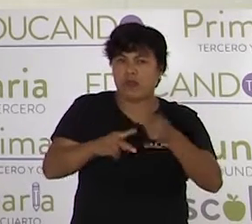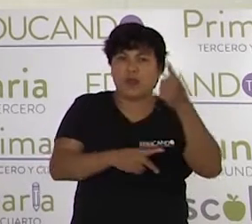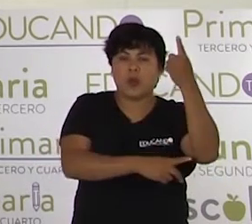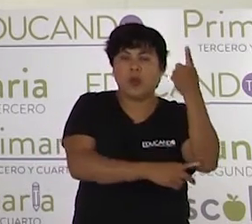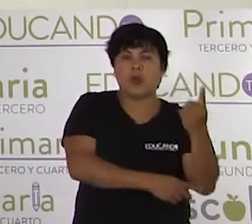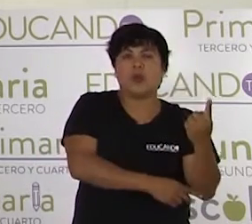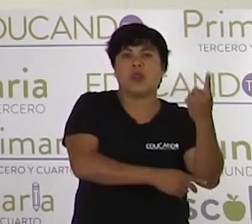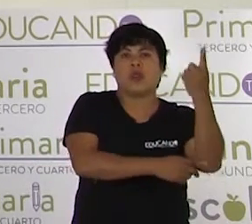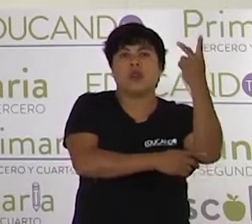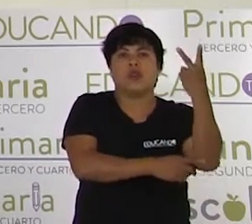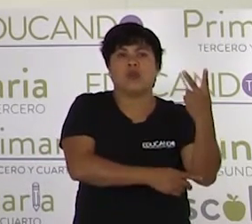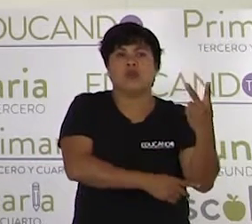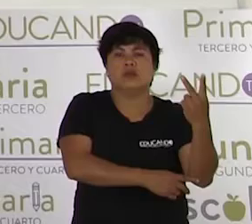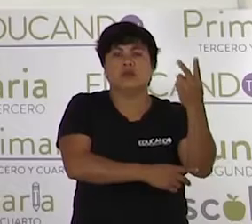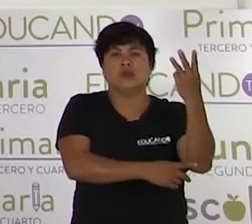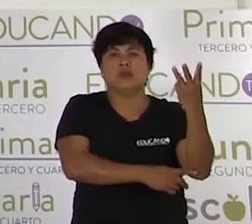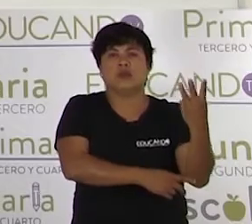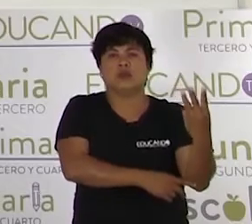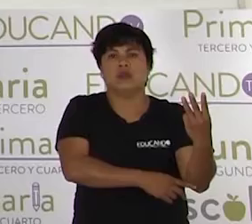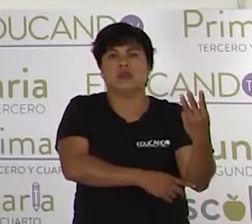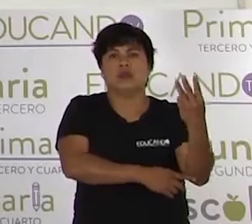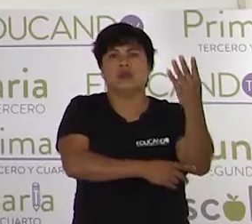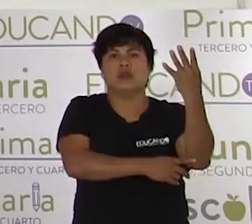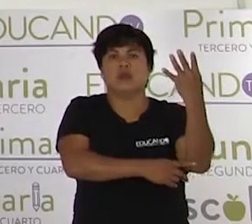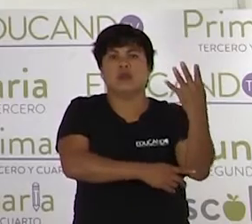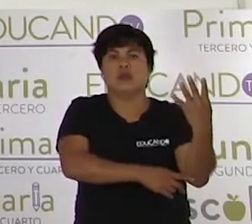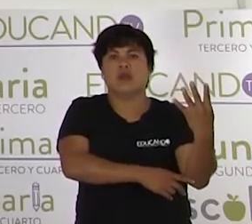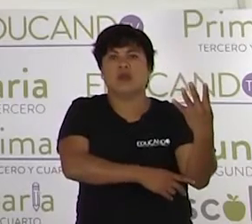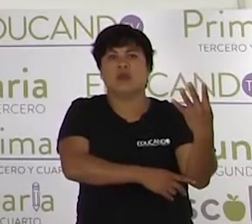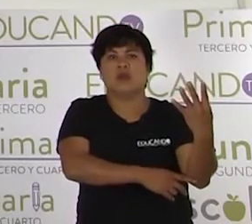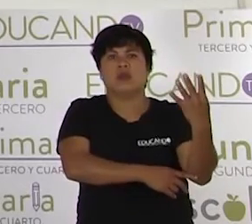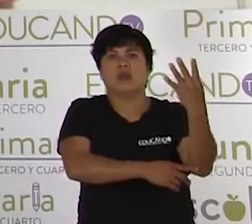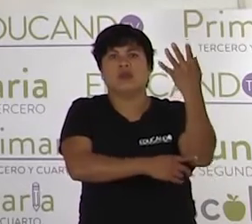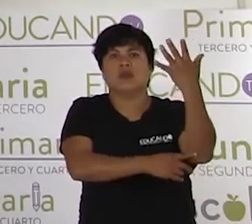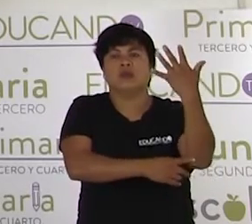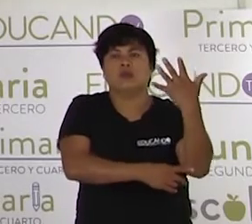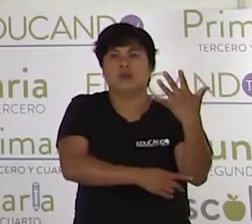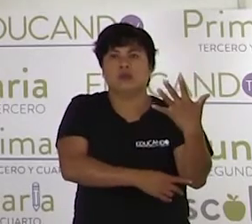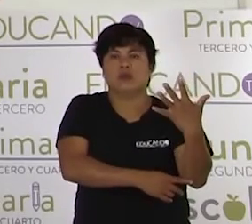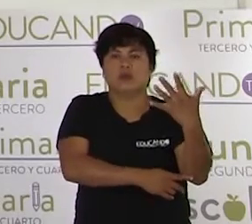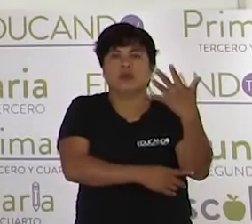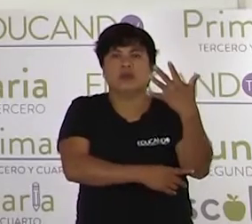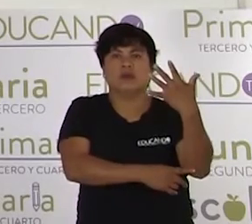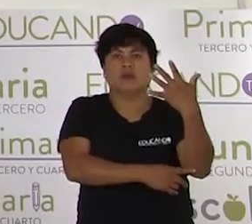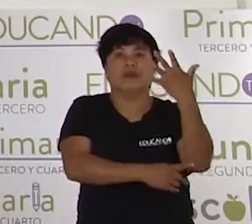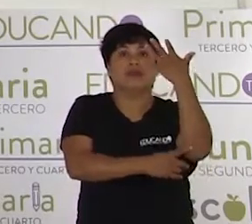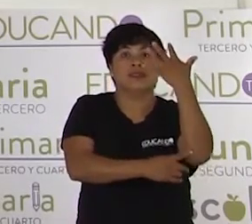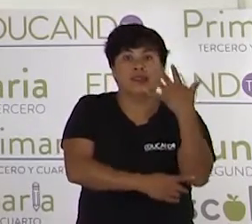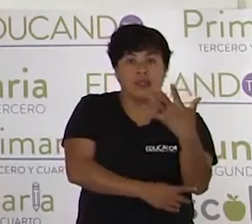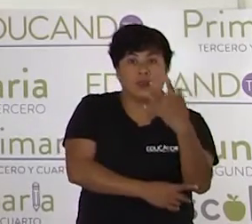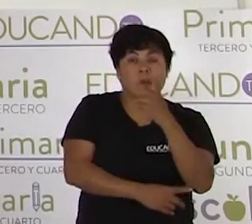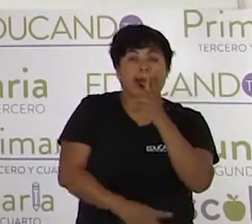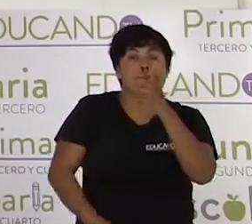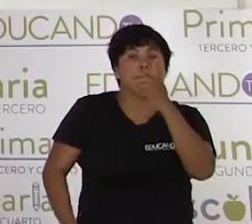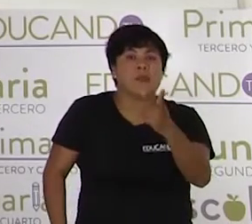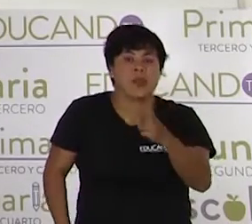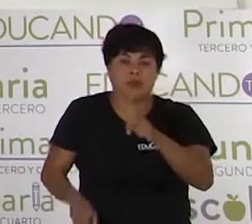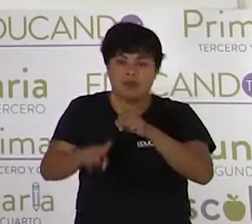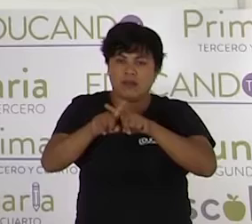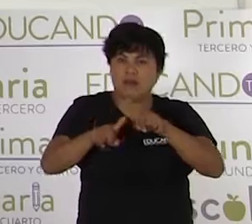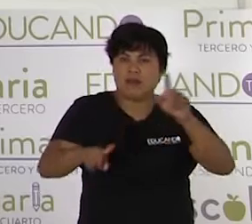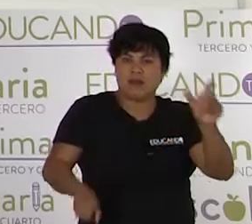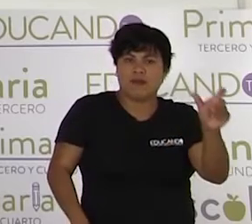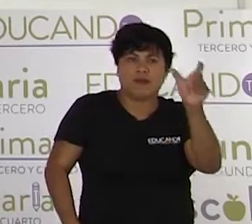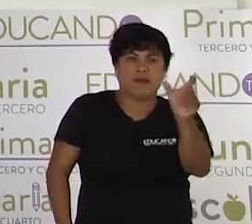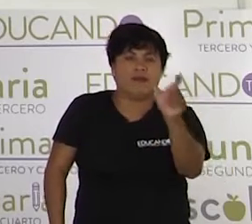Una, dos, tres, cuatro, cinco. Tenemos cinco